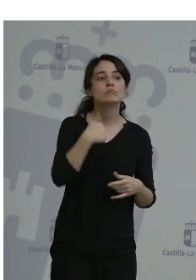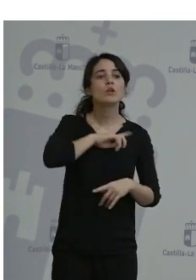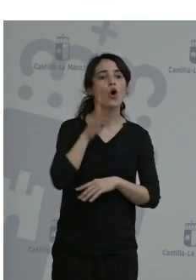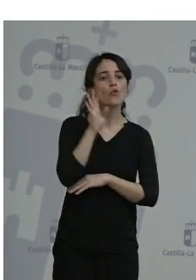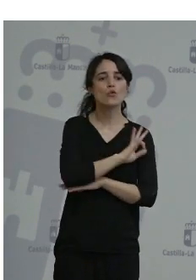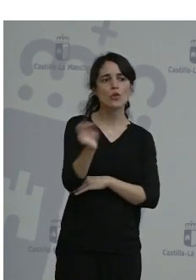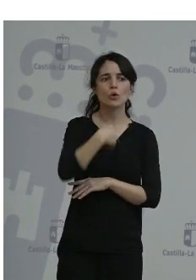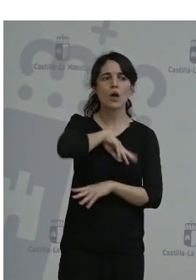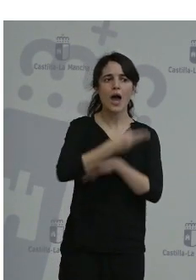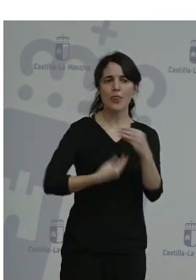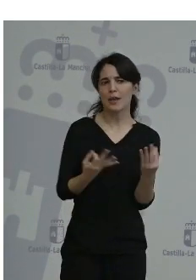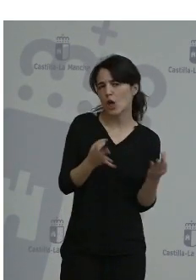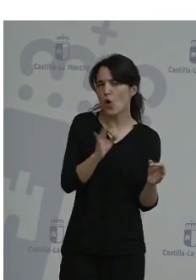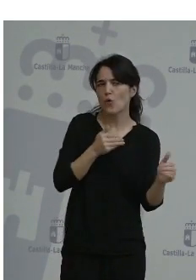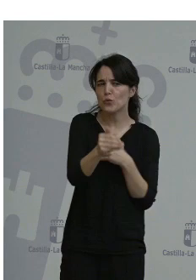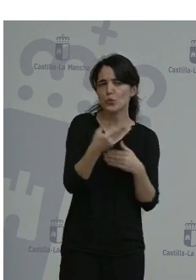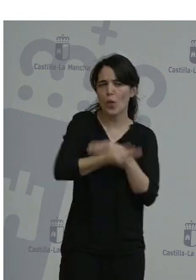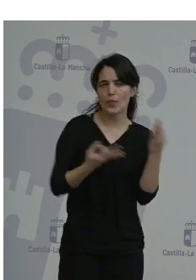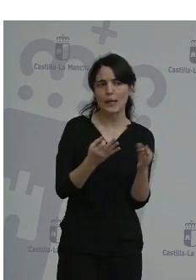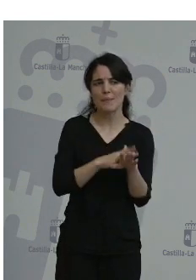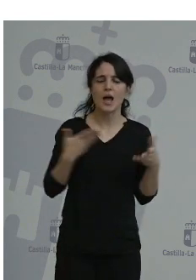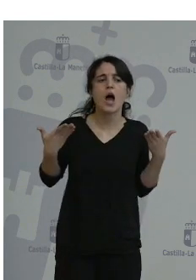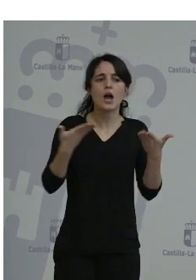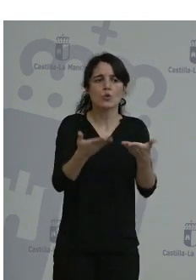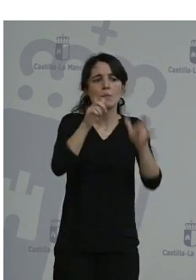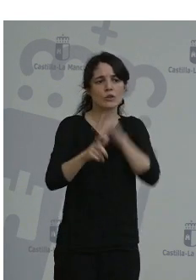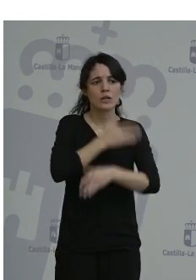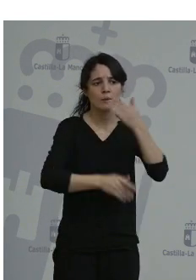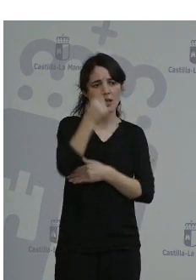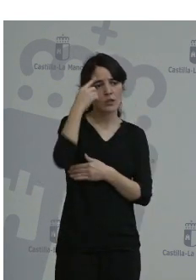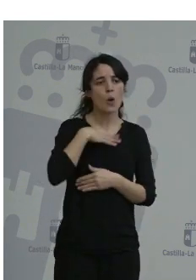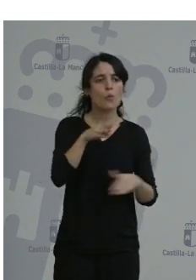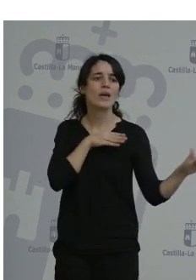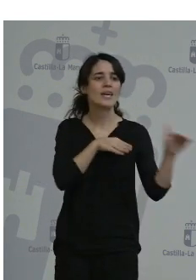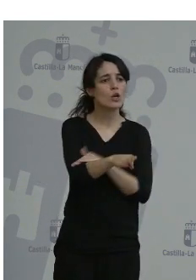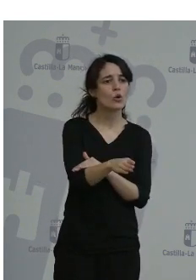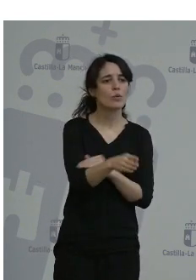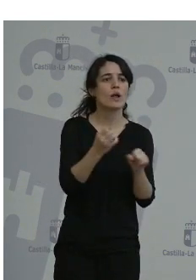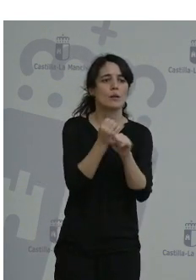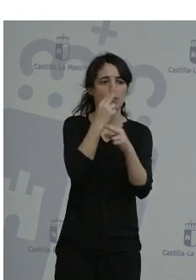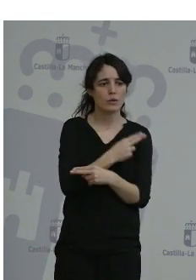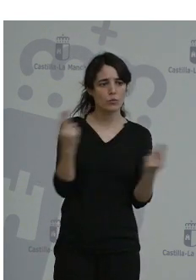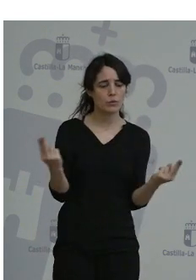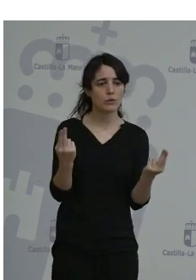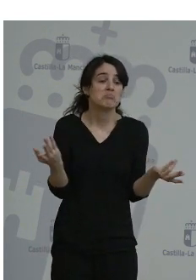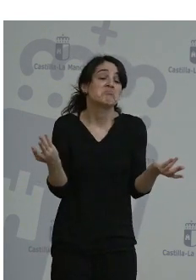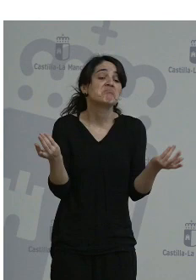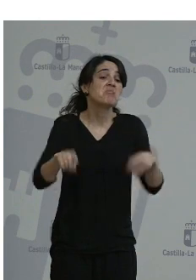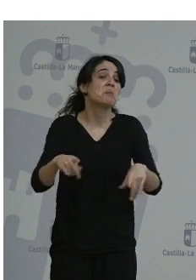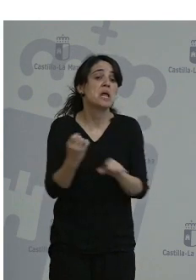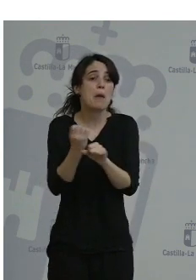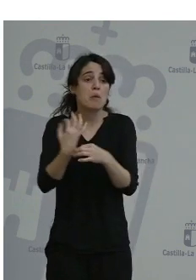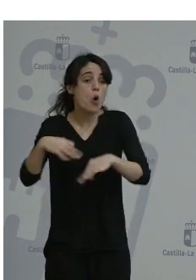para que las personas con discapacidad intelectual puedan incorporarse también al empleo público y al empleo ordinario,